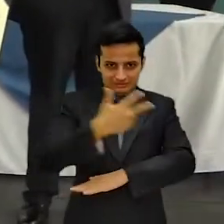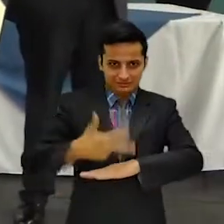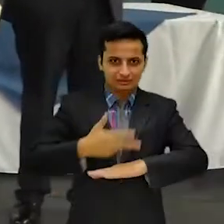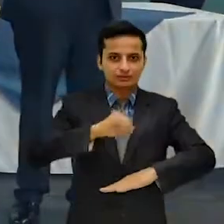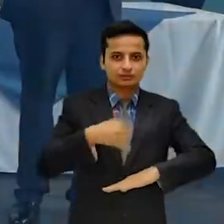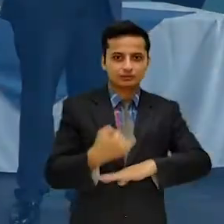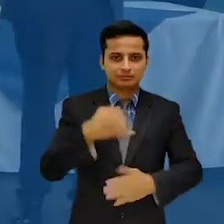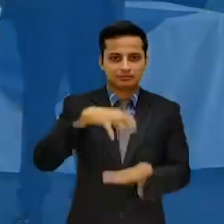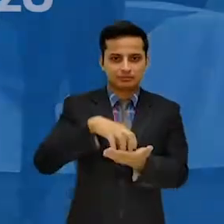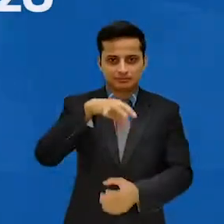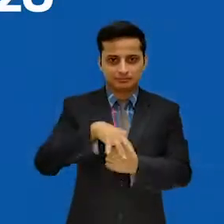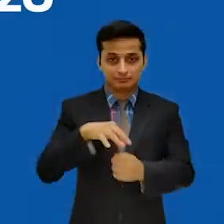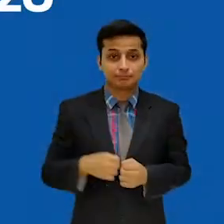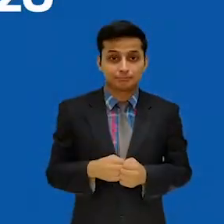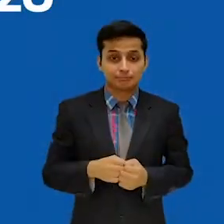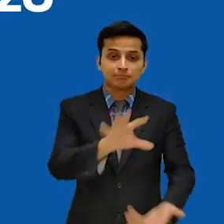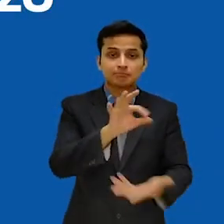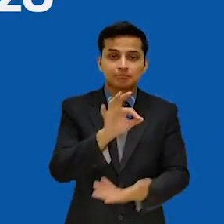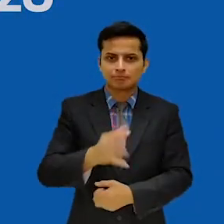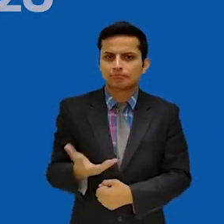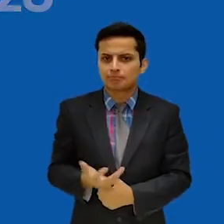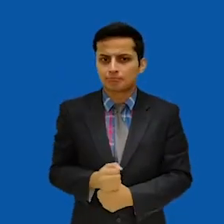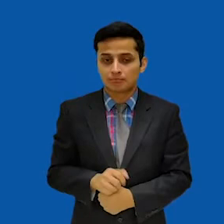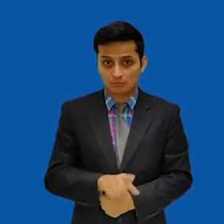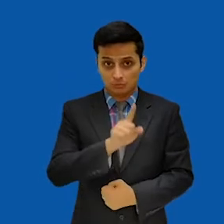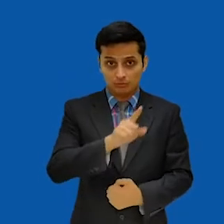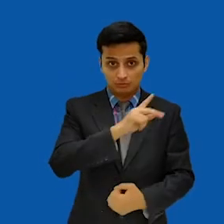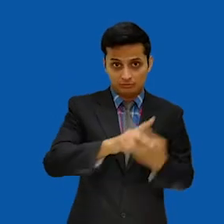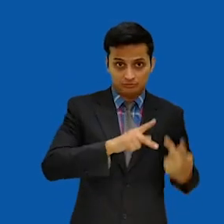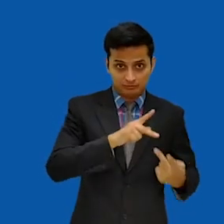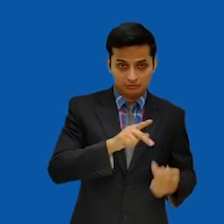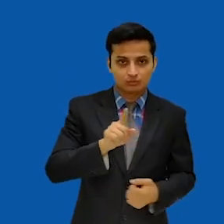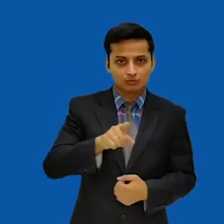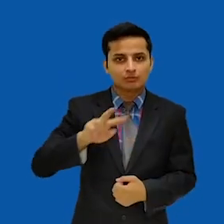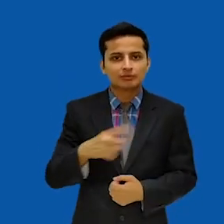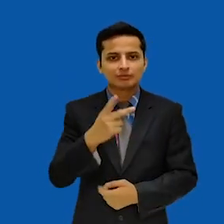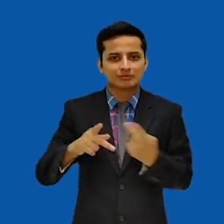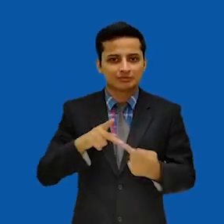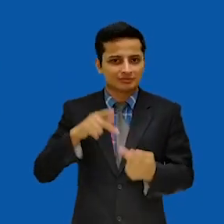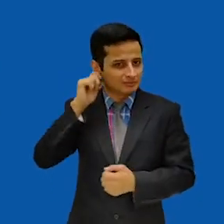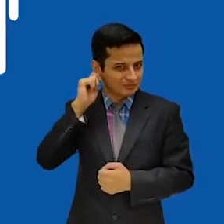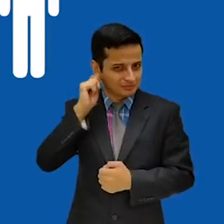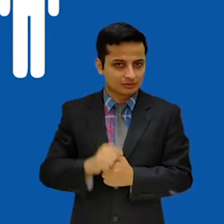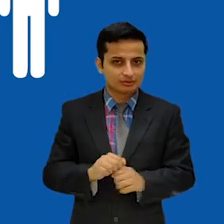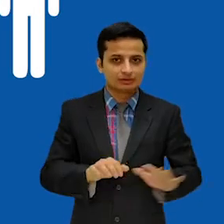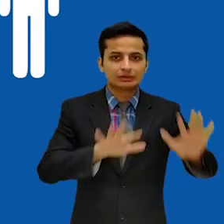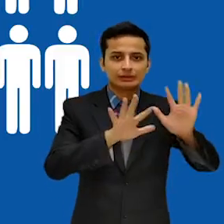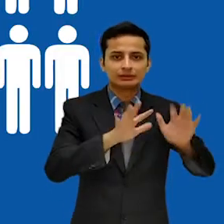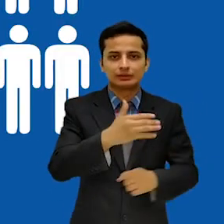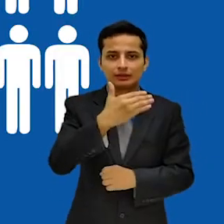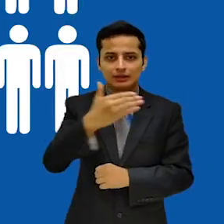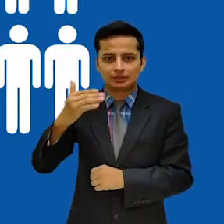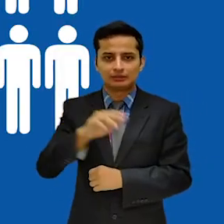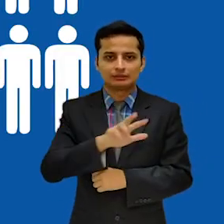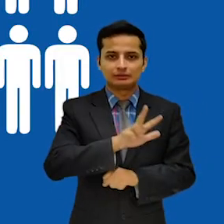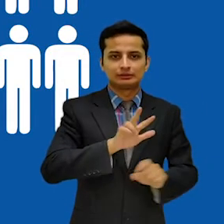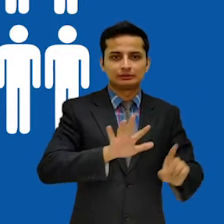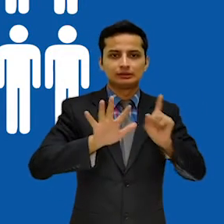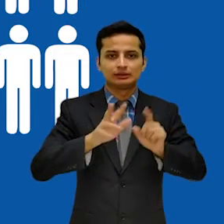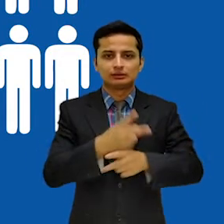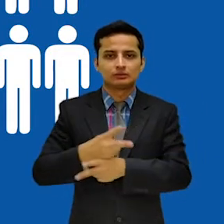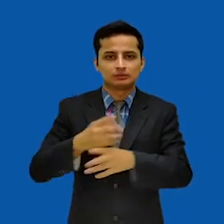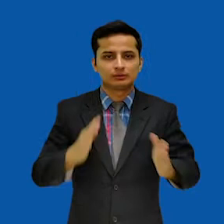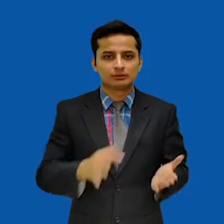Junta Provincial Electoral. En Chimborazo se eligió un prefecto y una viceprefecta, 10 alcaldes, 36